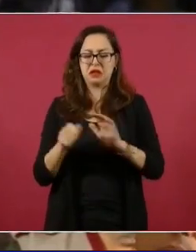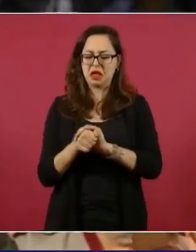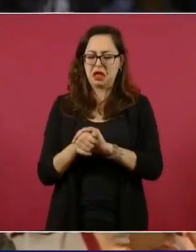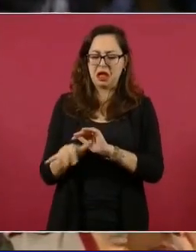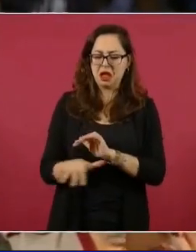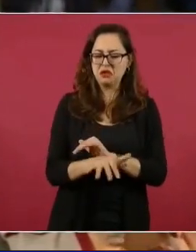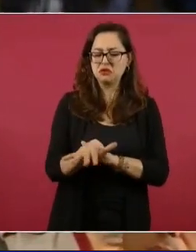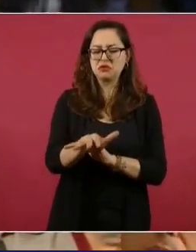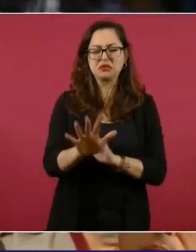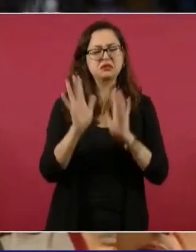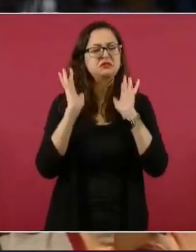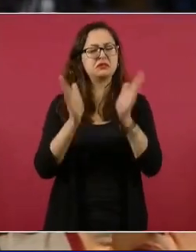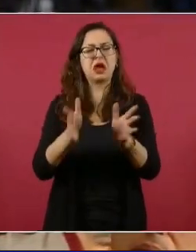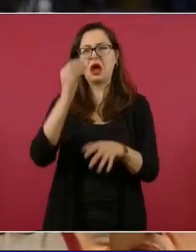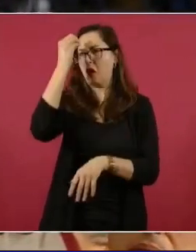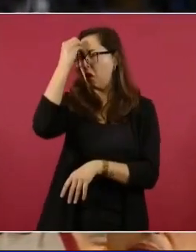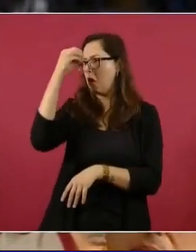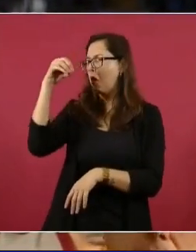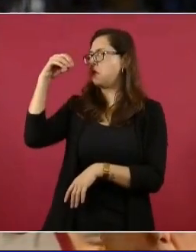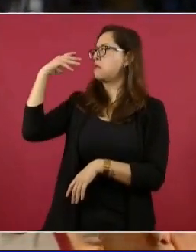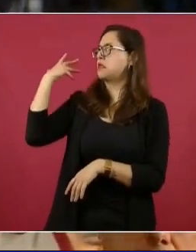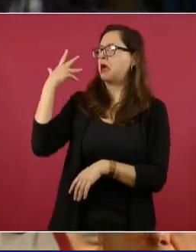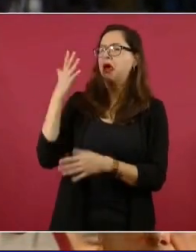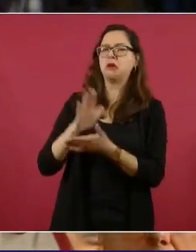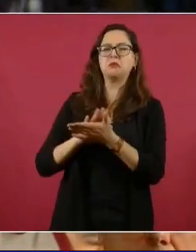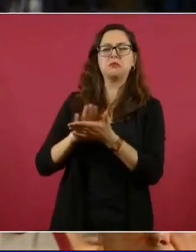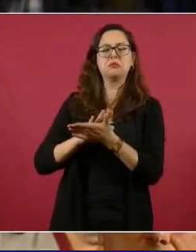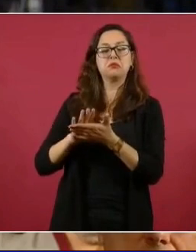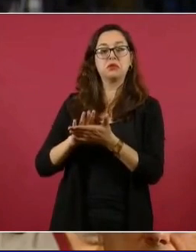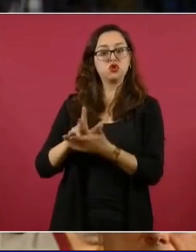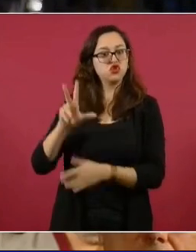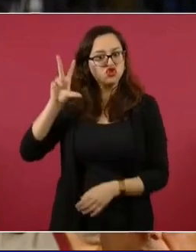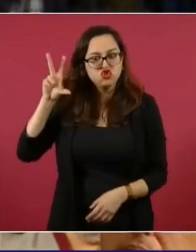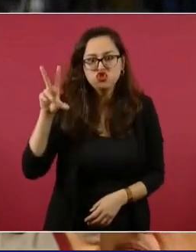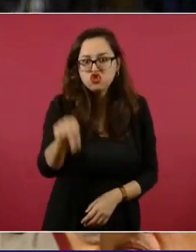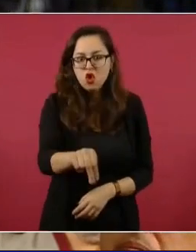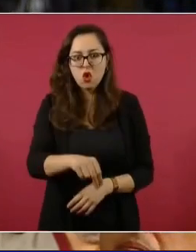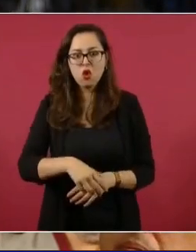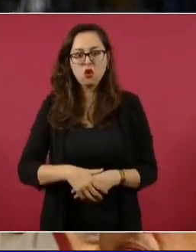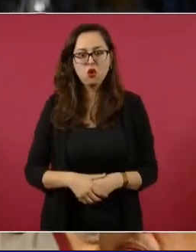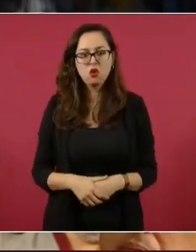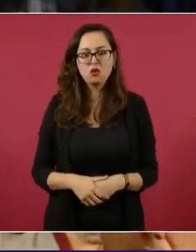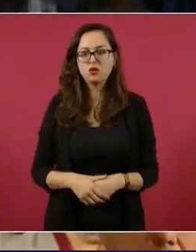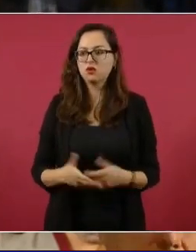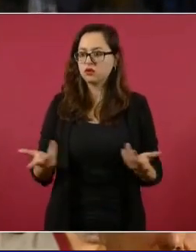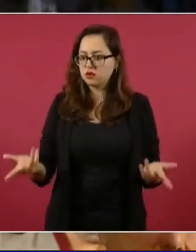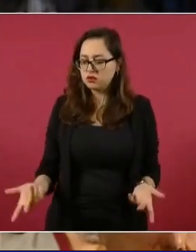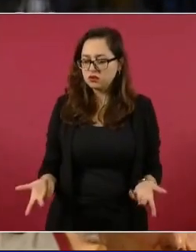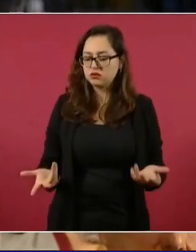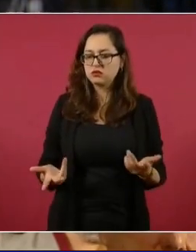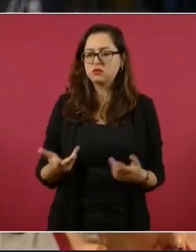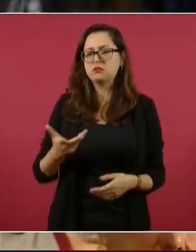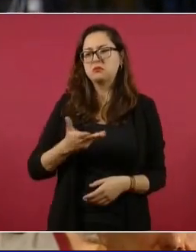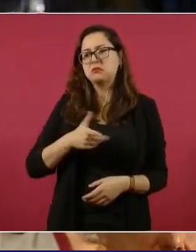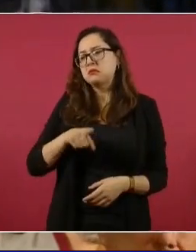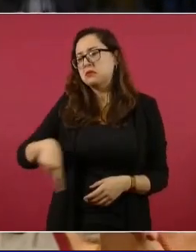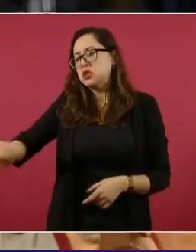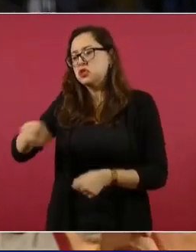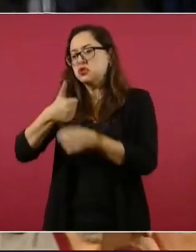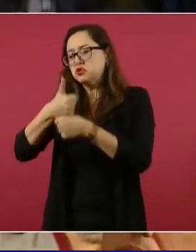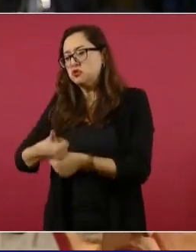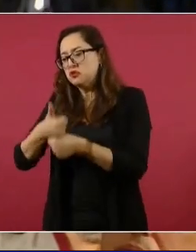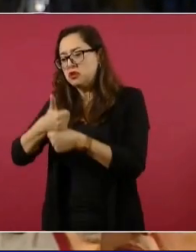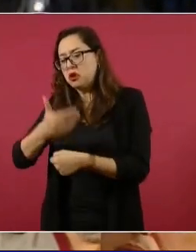con vida los jóvenes de Guerrero. No nos acostumbremos a la desdicha, al